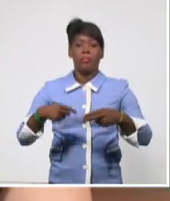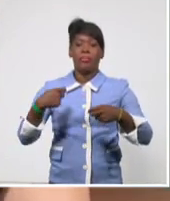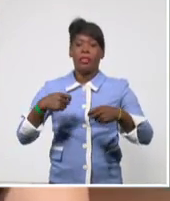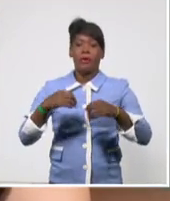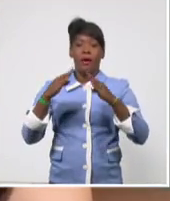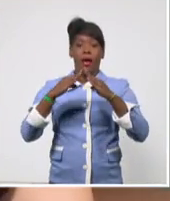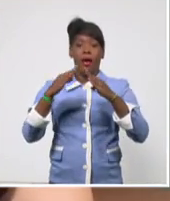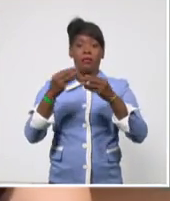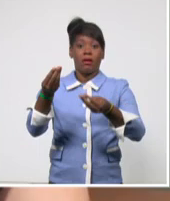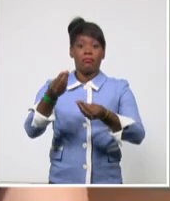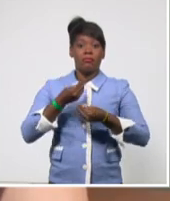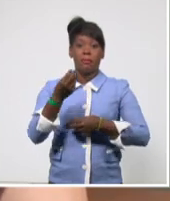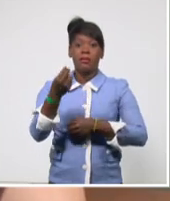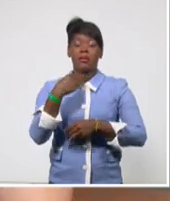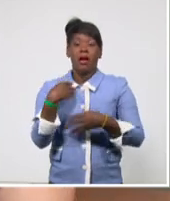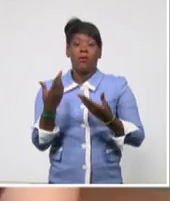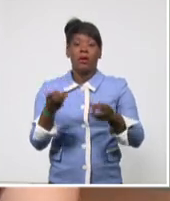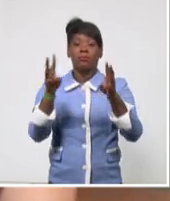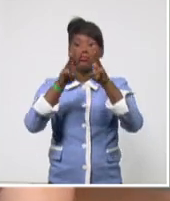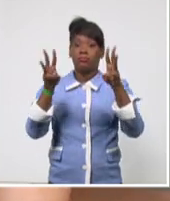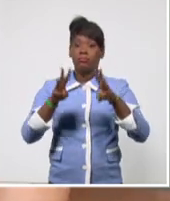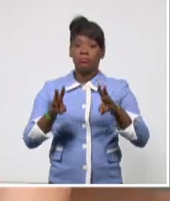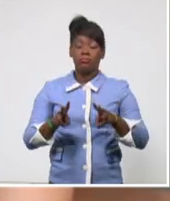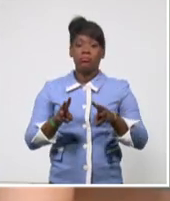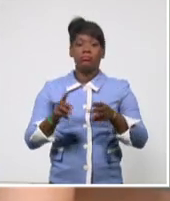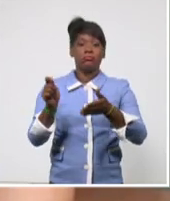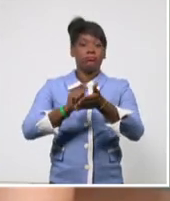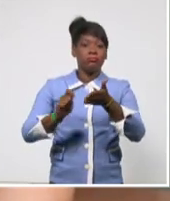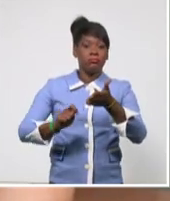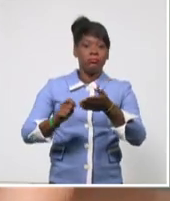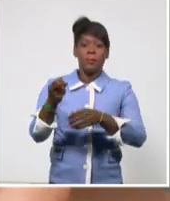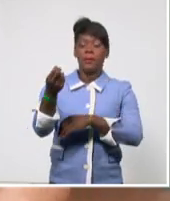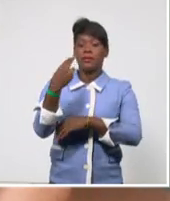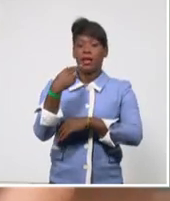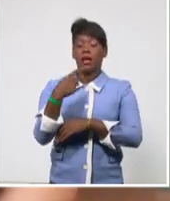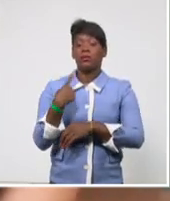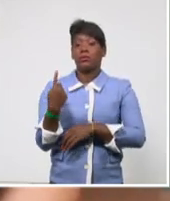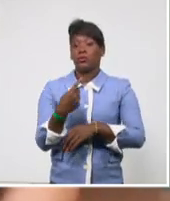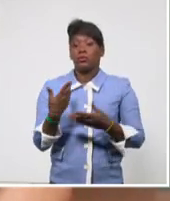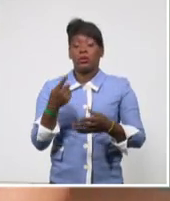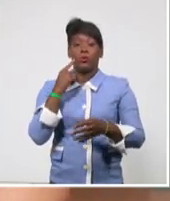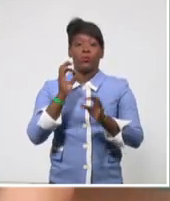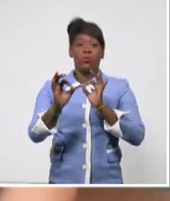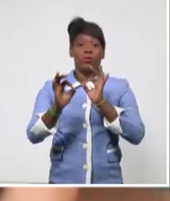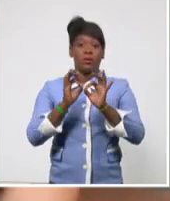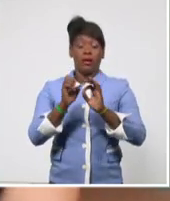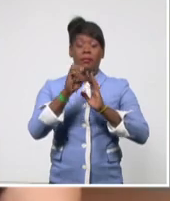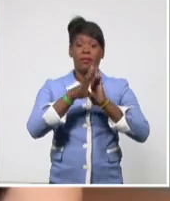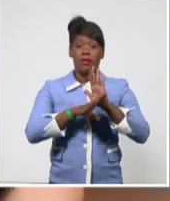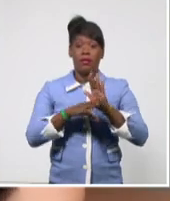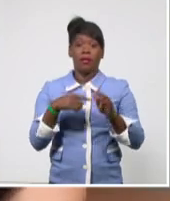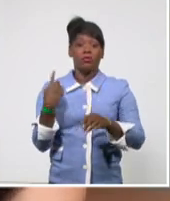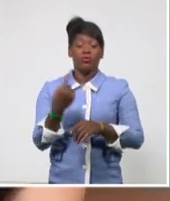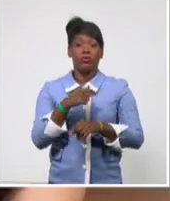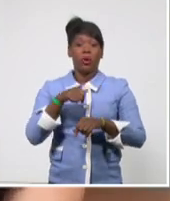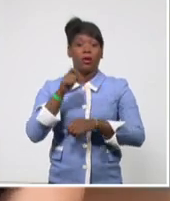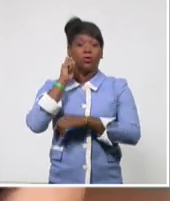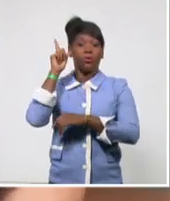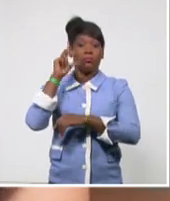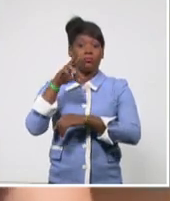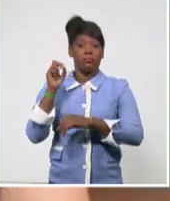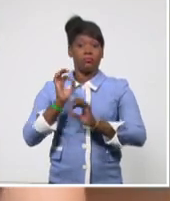precisiones técnicas, obras en alta resolución, todo lo más preciso posible para poder ofrecer una experiencia mucho más